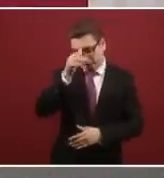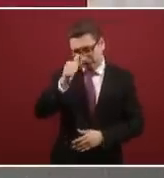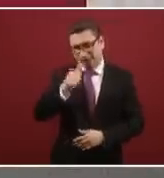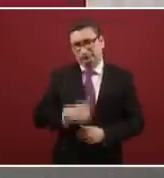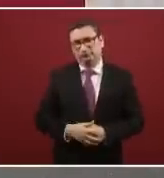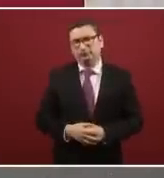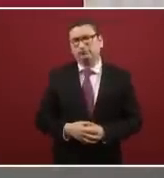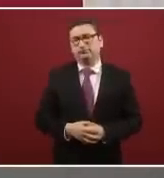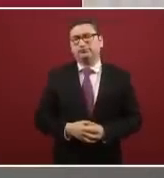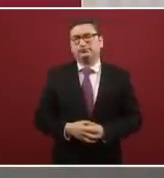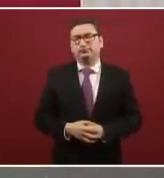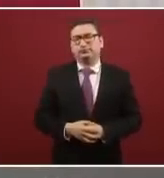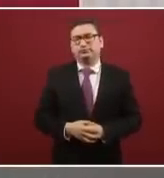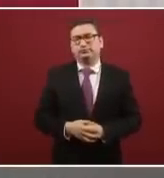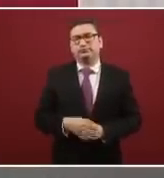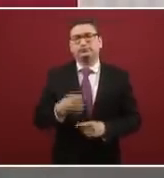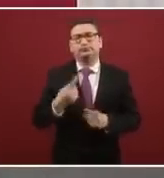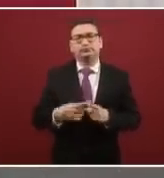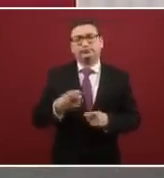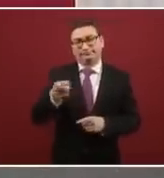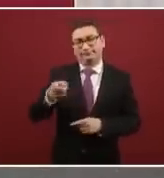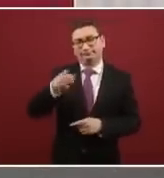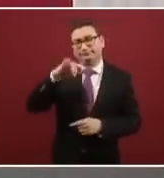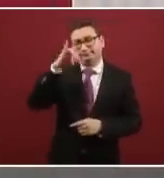con la jefe de gobierno,